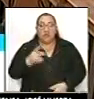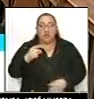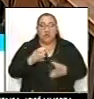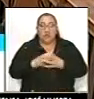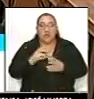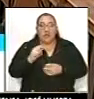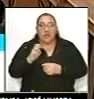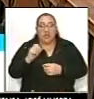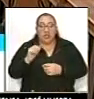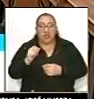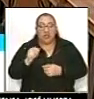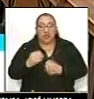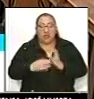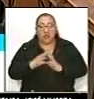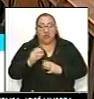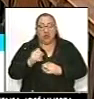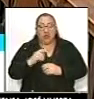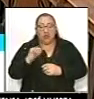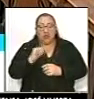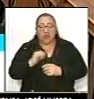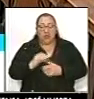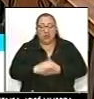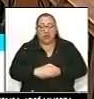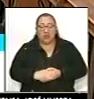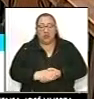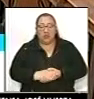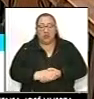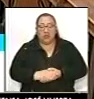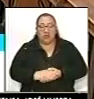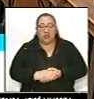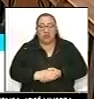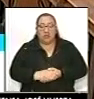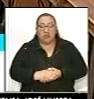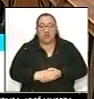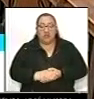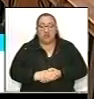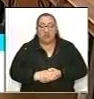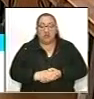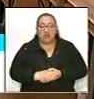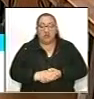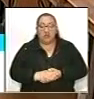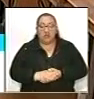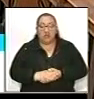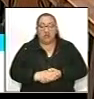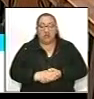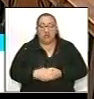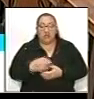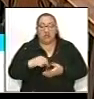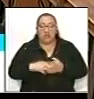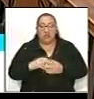Superior Tecnológica y Artística, DIGESUTPA. Sí, adelante.